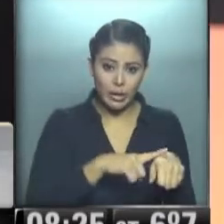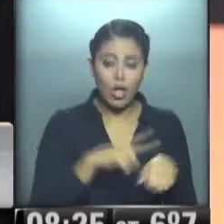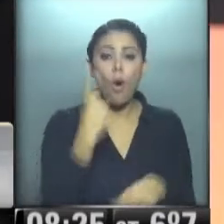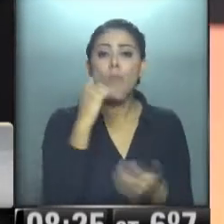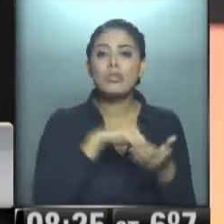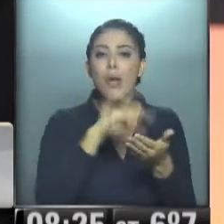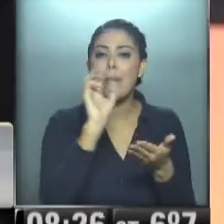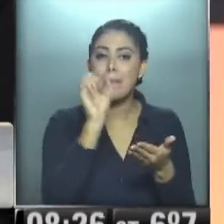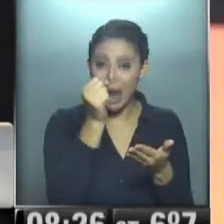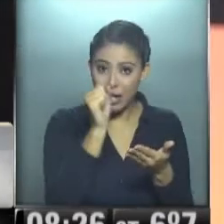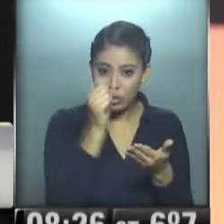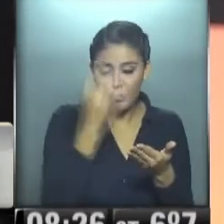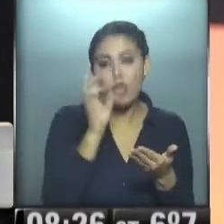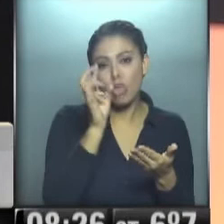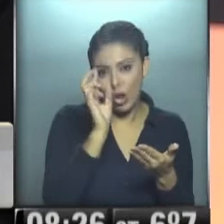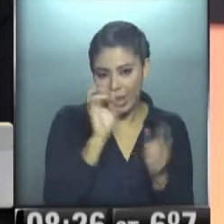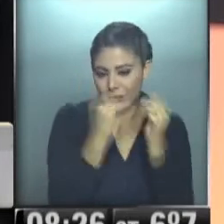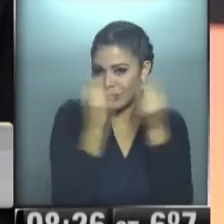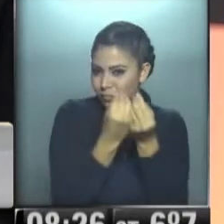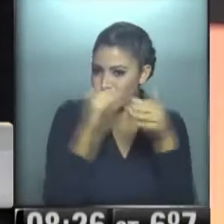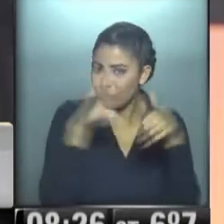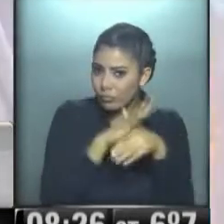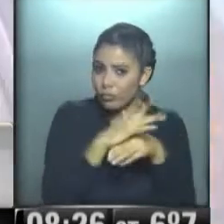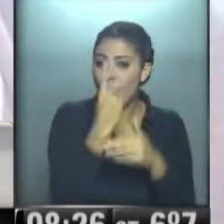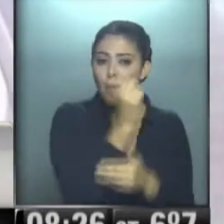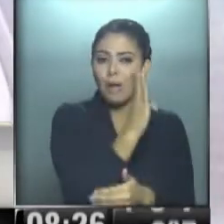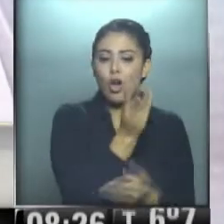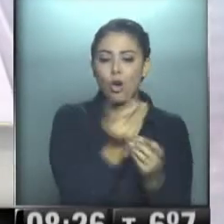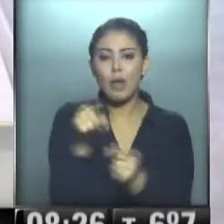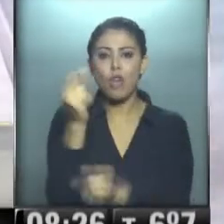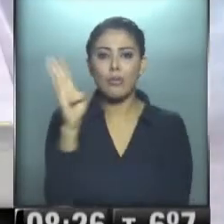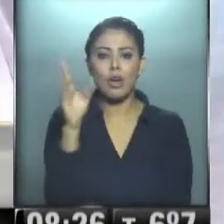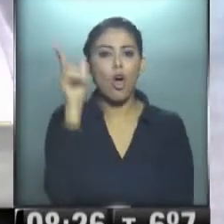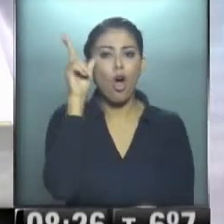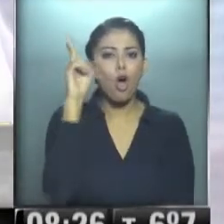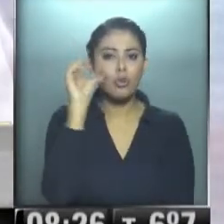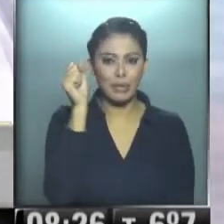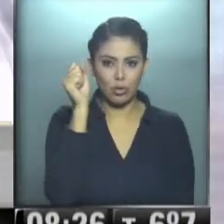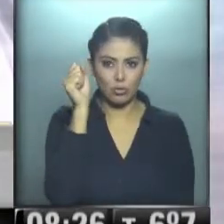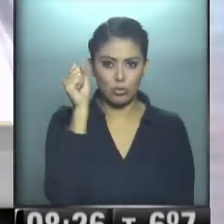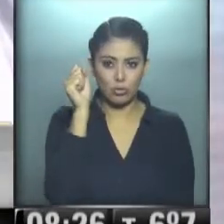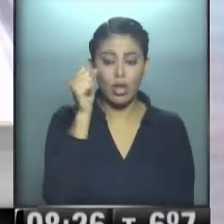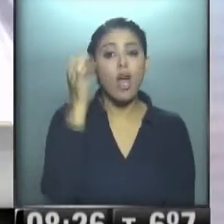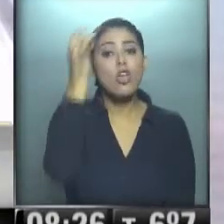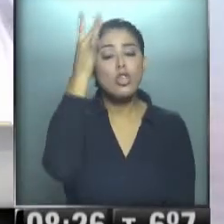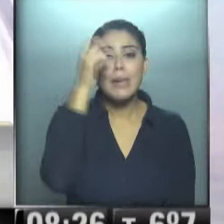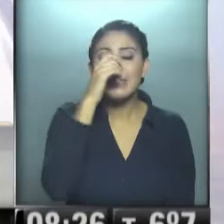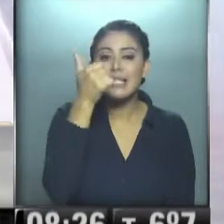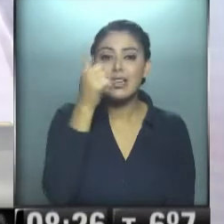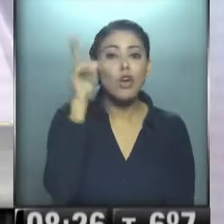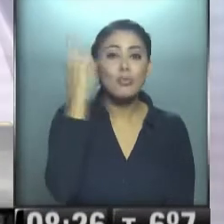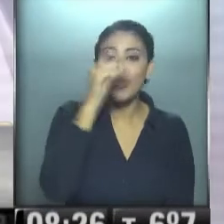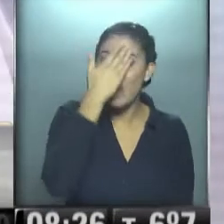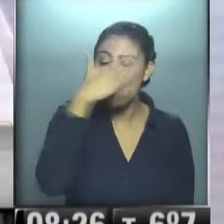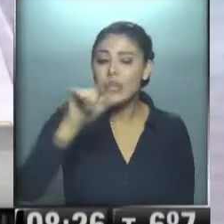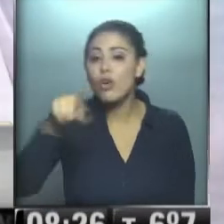de un millón de pesos un millón de dólares redondito un banco le compra otro a 8 pesos 26 26 8 minutos después